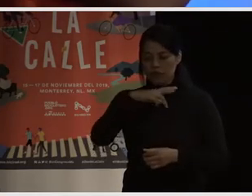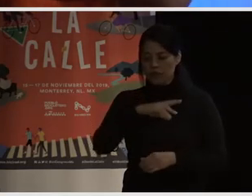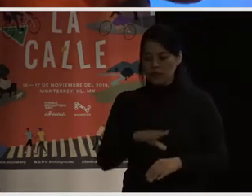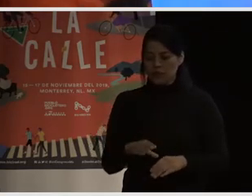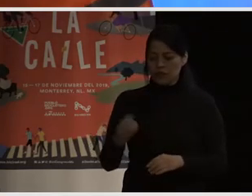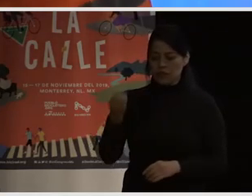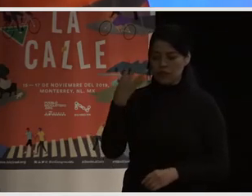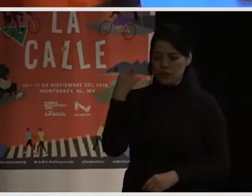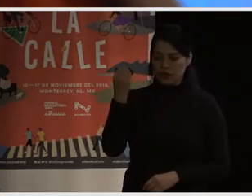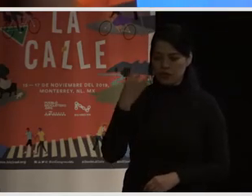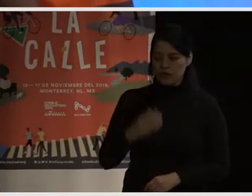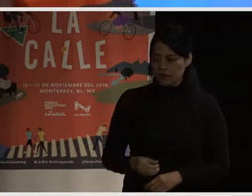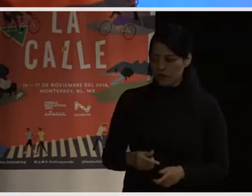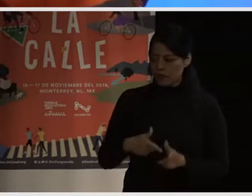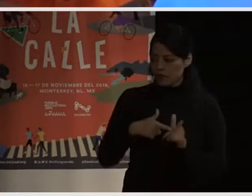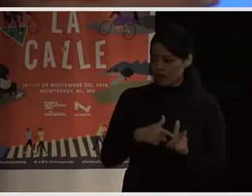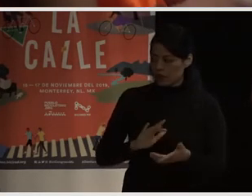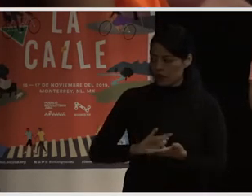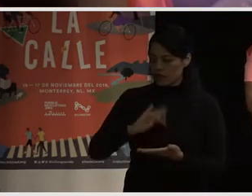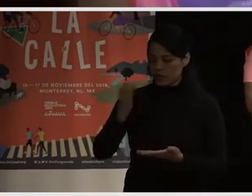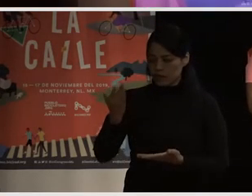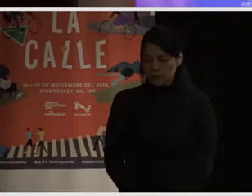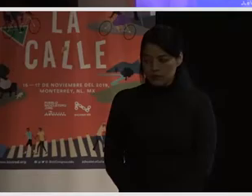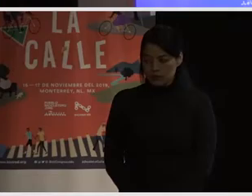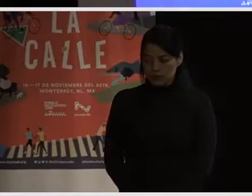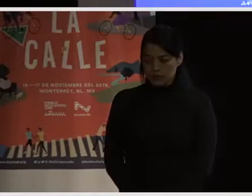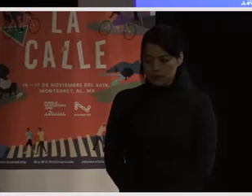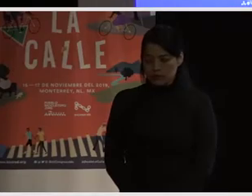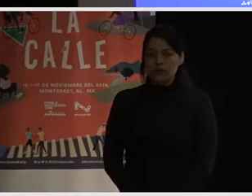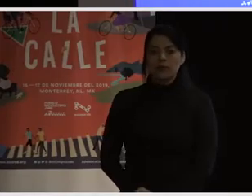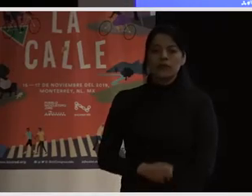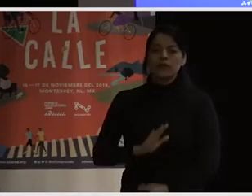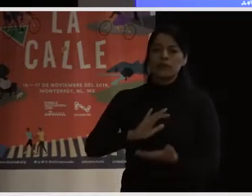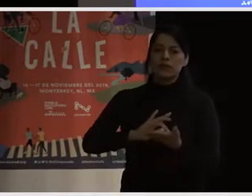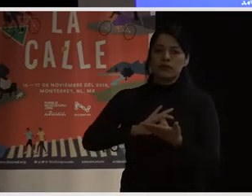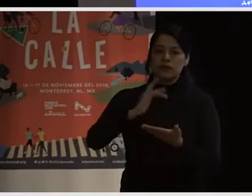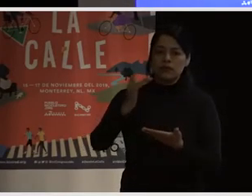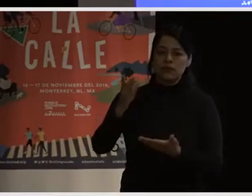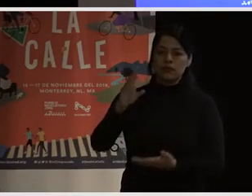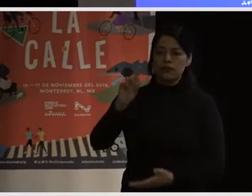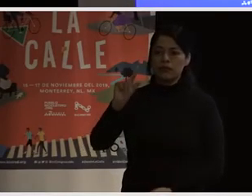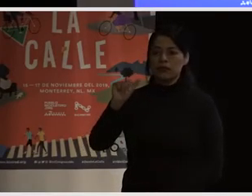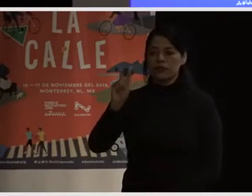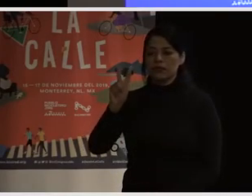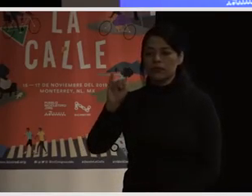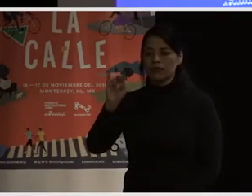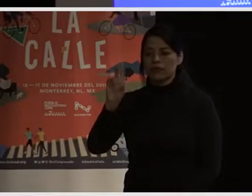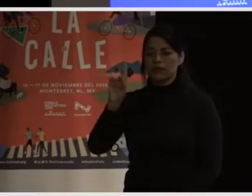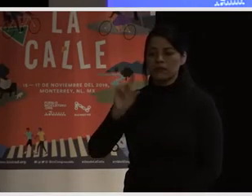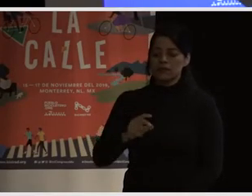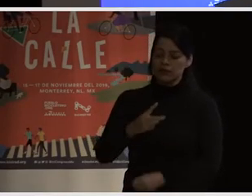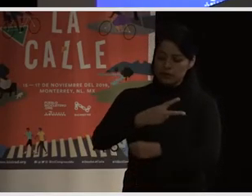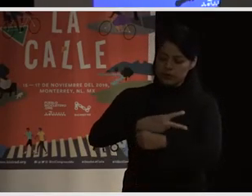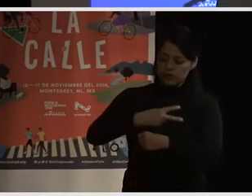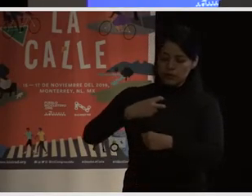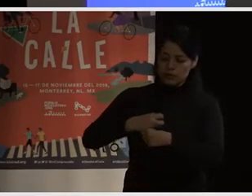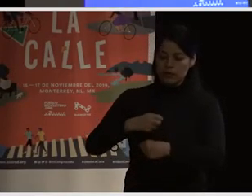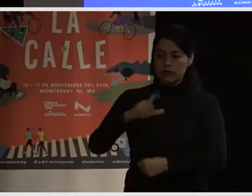y adelante muchas gracias bueno muchas gracias david muchas gracias por la invitación